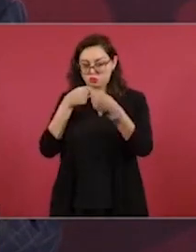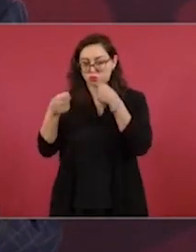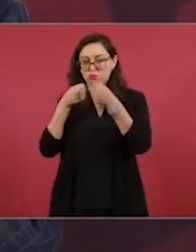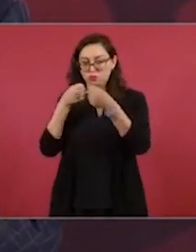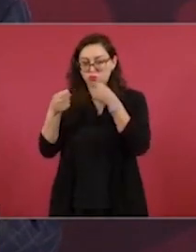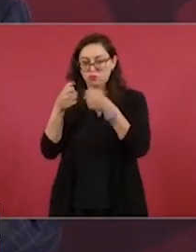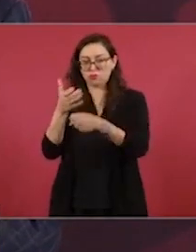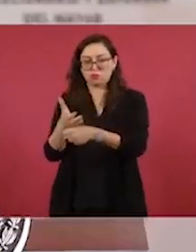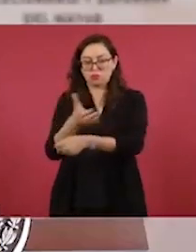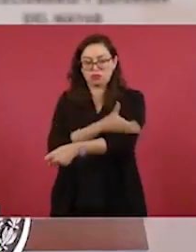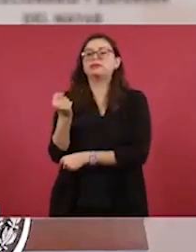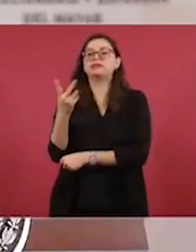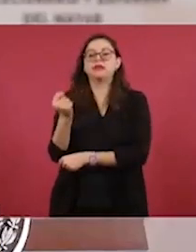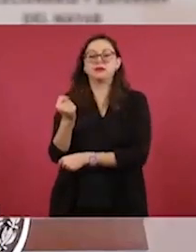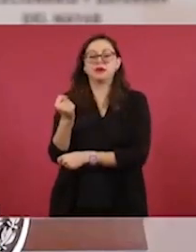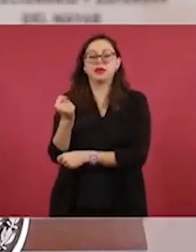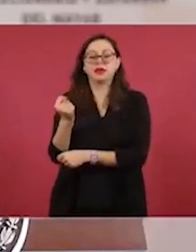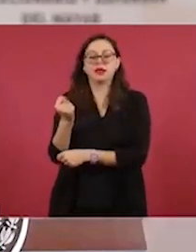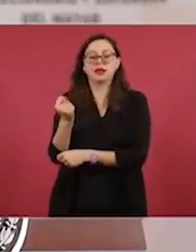de televisión